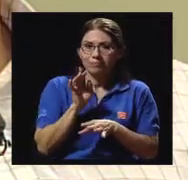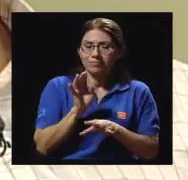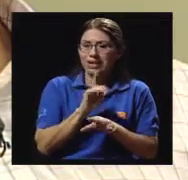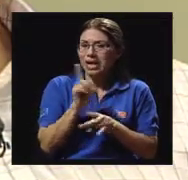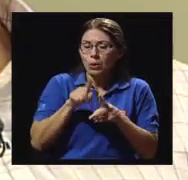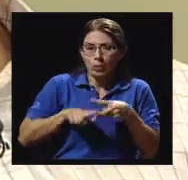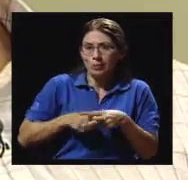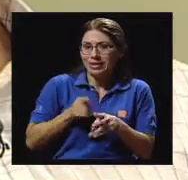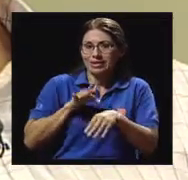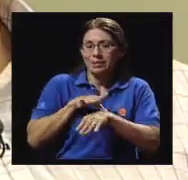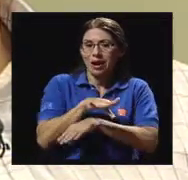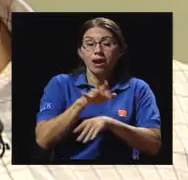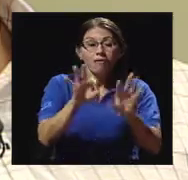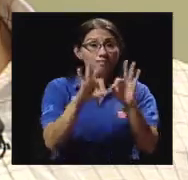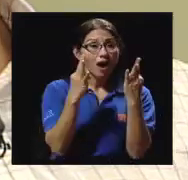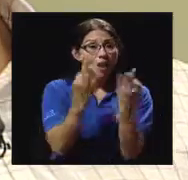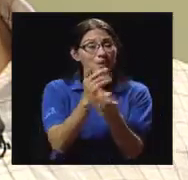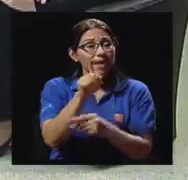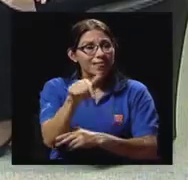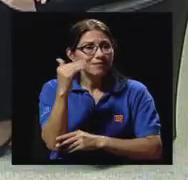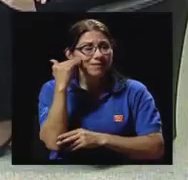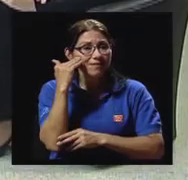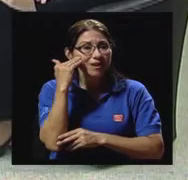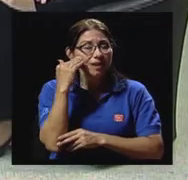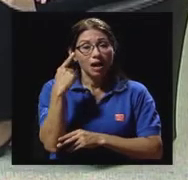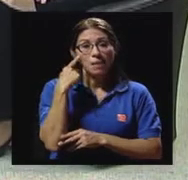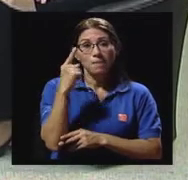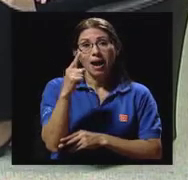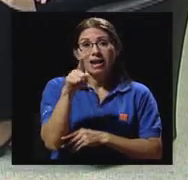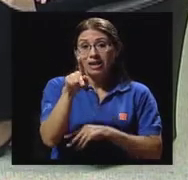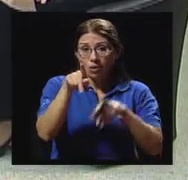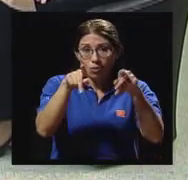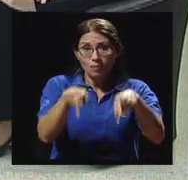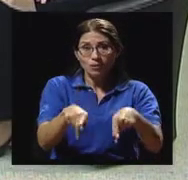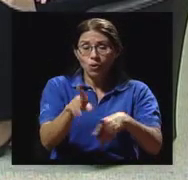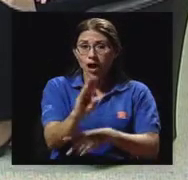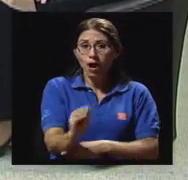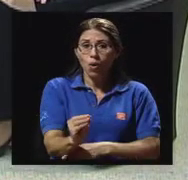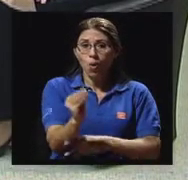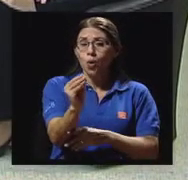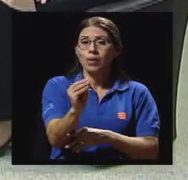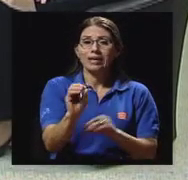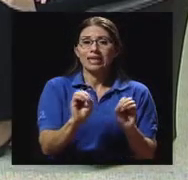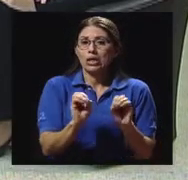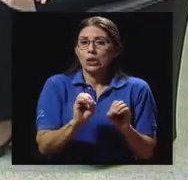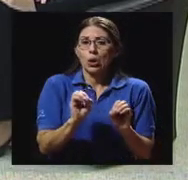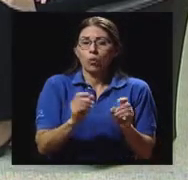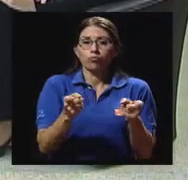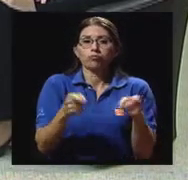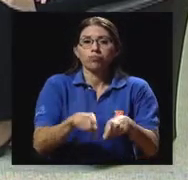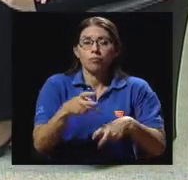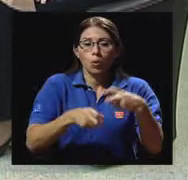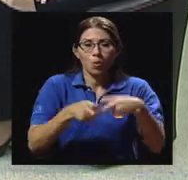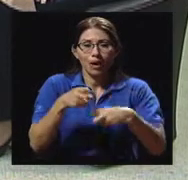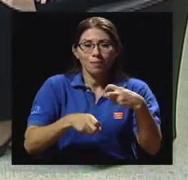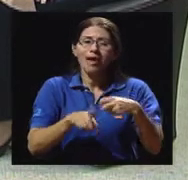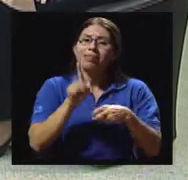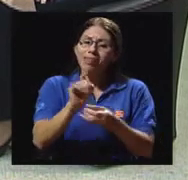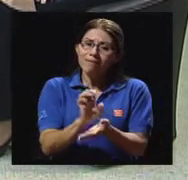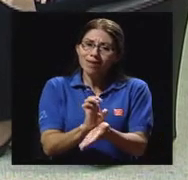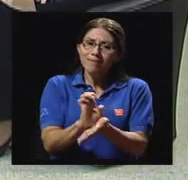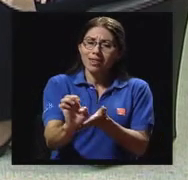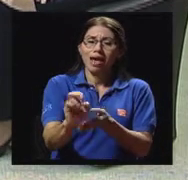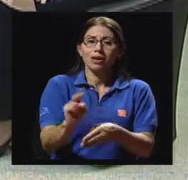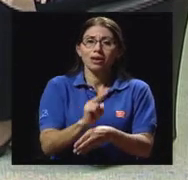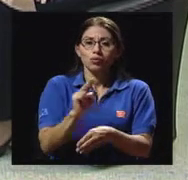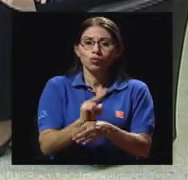para poder que un muchacho no tenga un problema de dependencia, tiene que evitar que se consuma